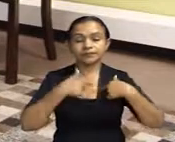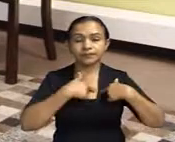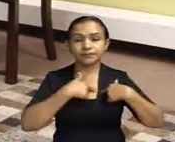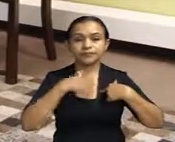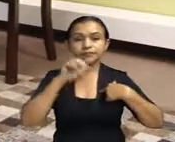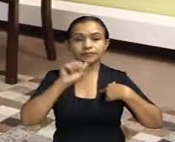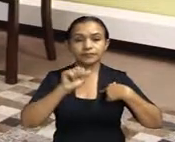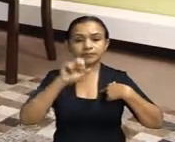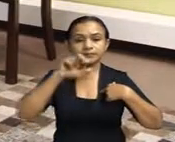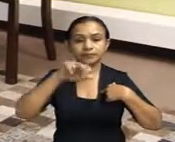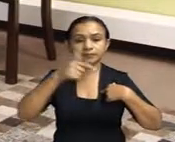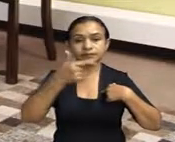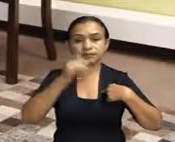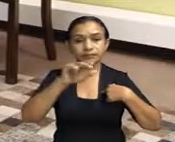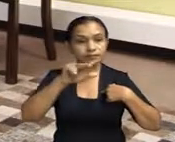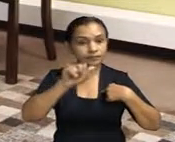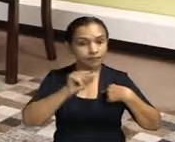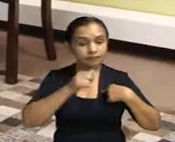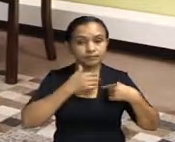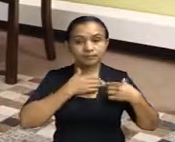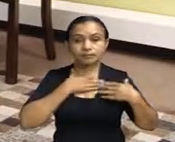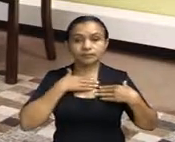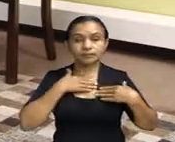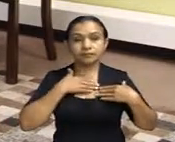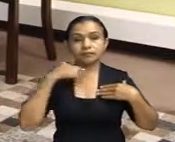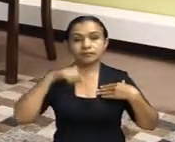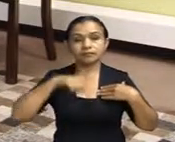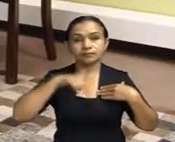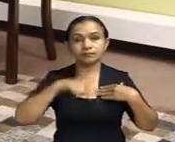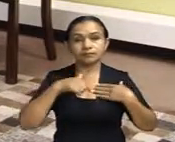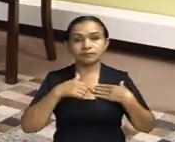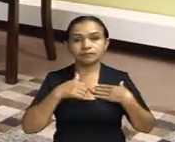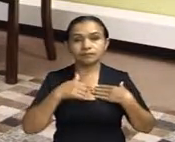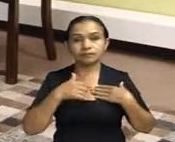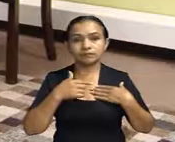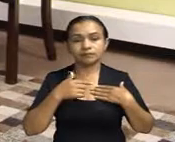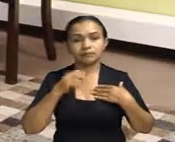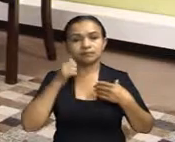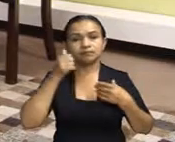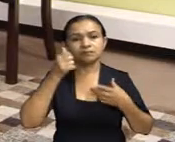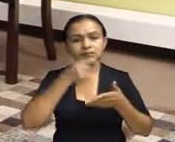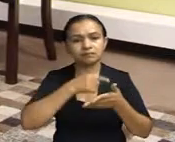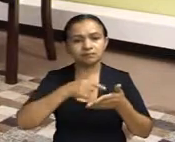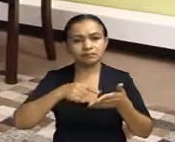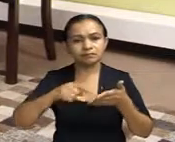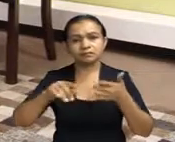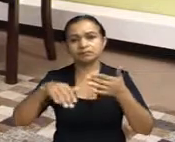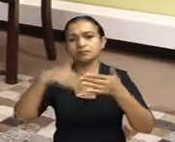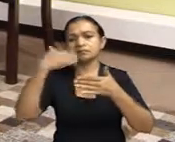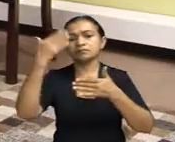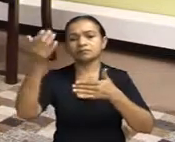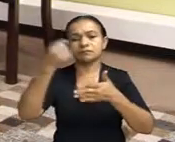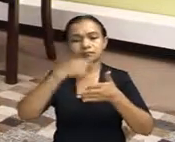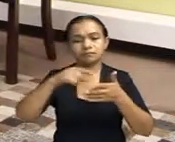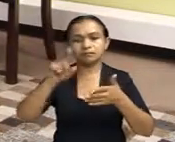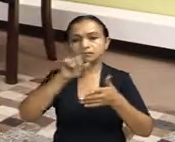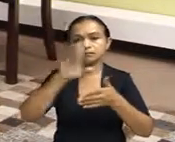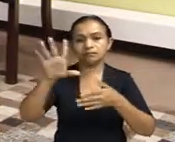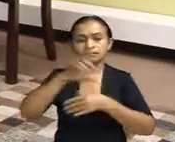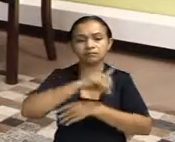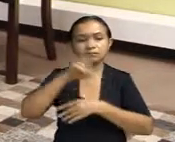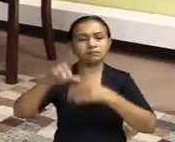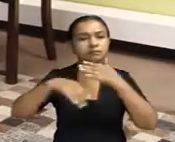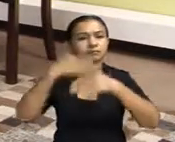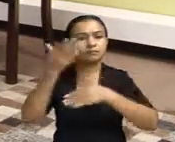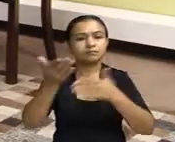pecho, quizás hoy la agarró y viene la otra semana o a los 15 días. Sí, sí.